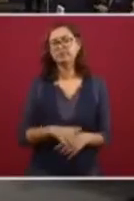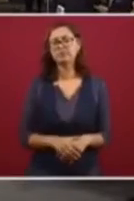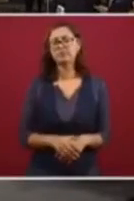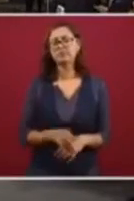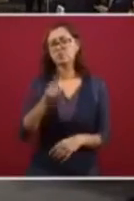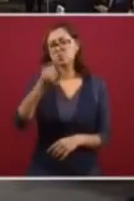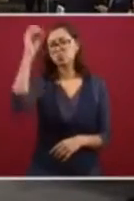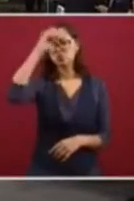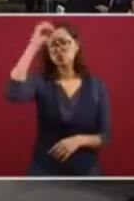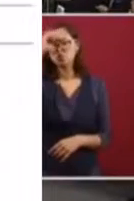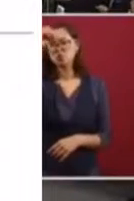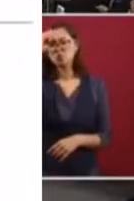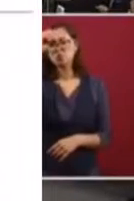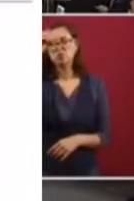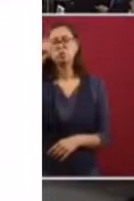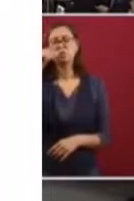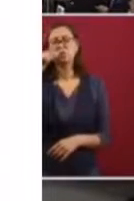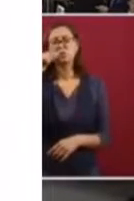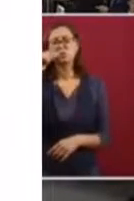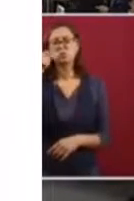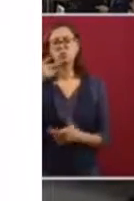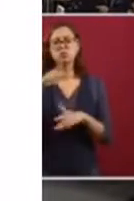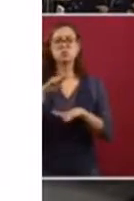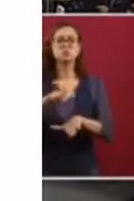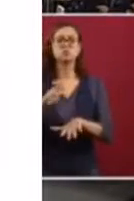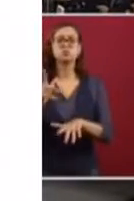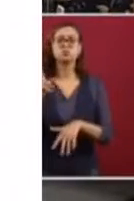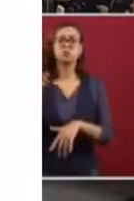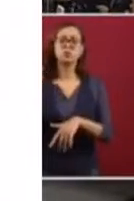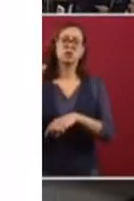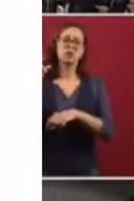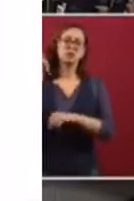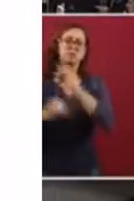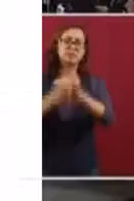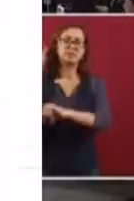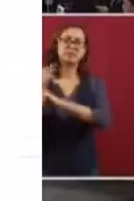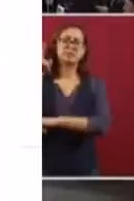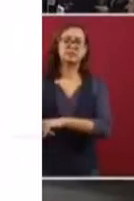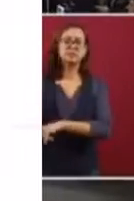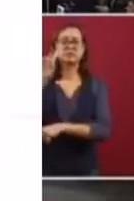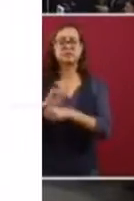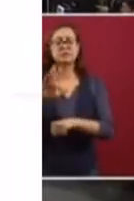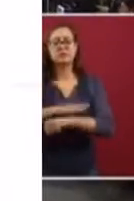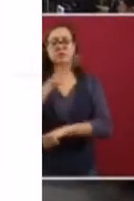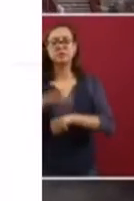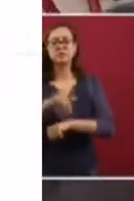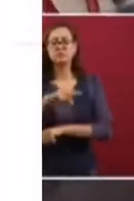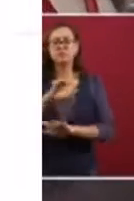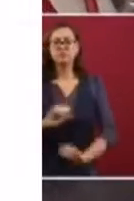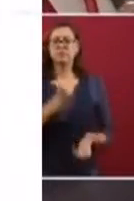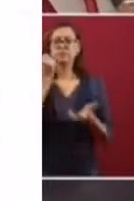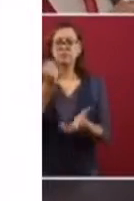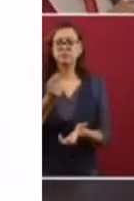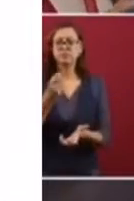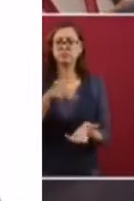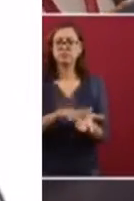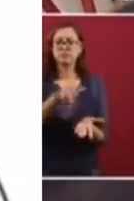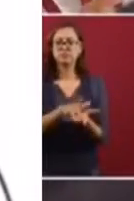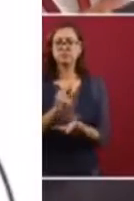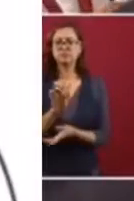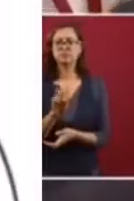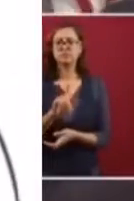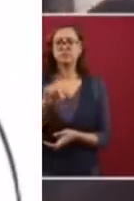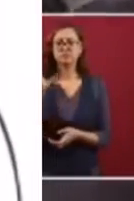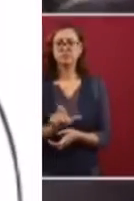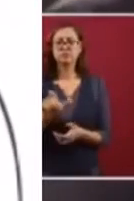¿cuál es su opinión sobre esto que han dicho las calificadoras de que no va a ser suficiente el capital que se le va a inyectar a Pemex